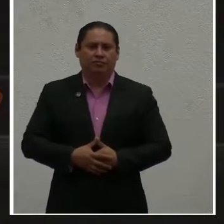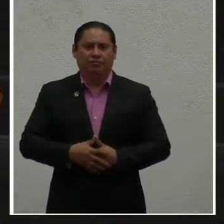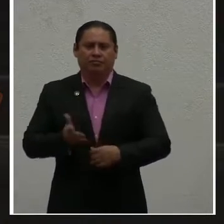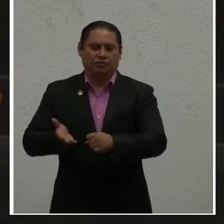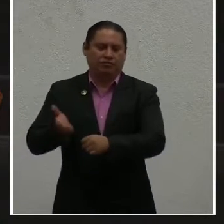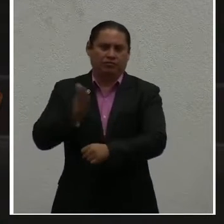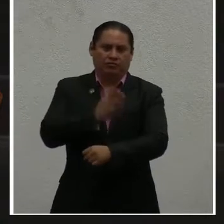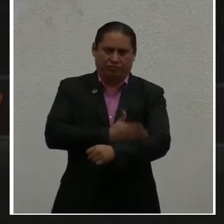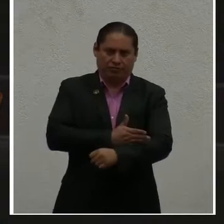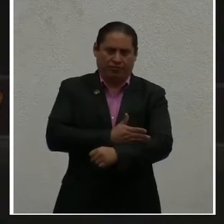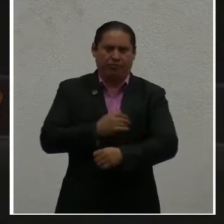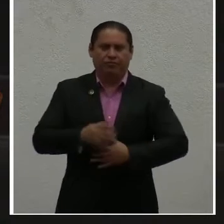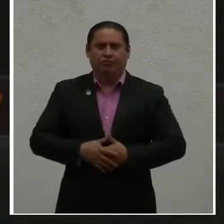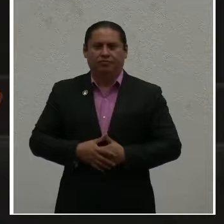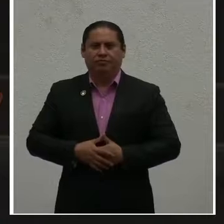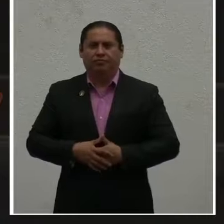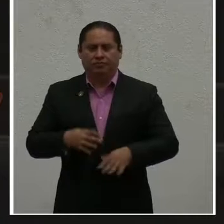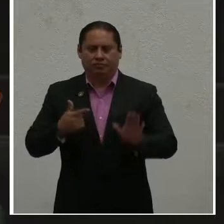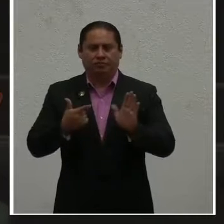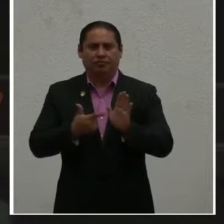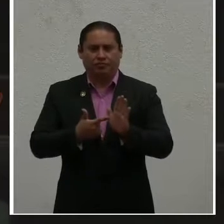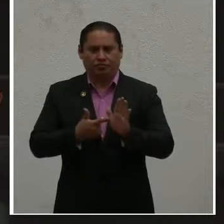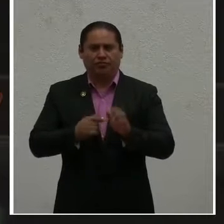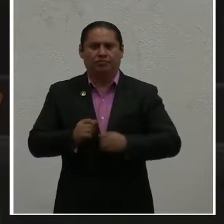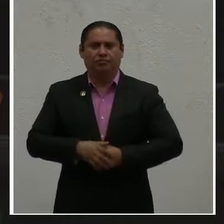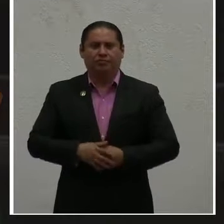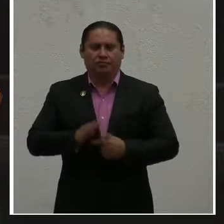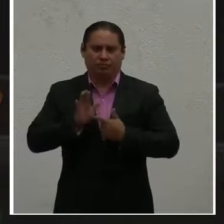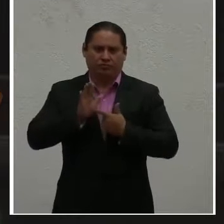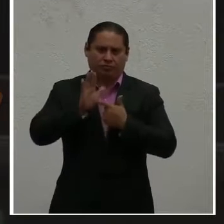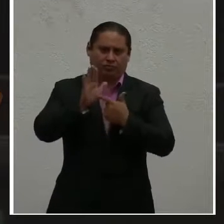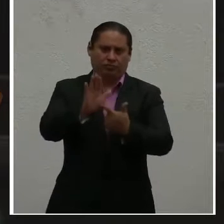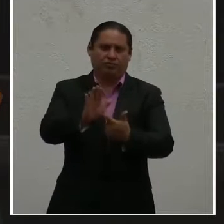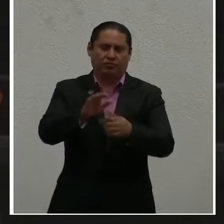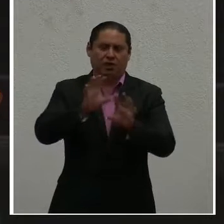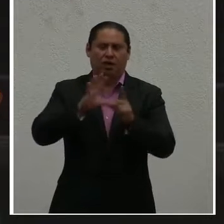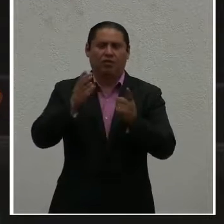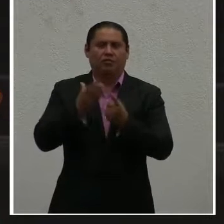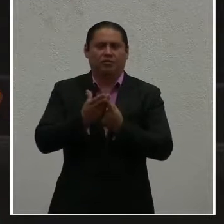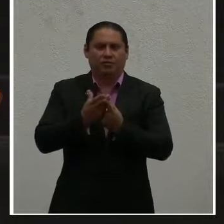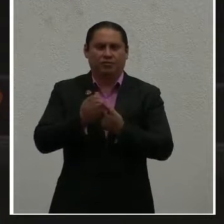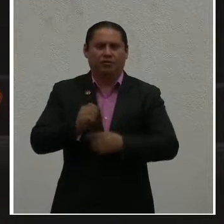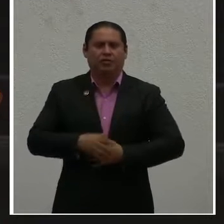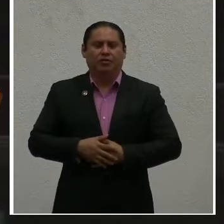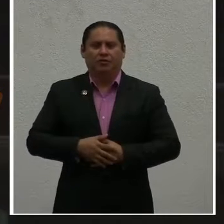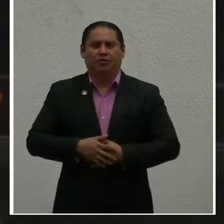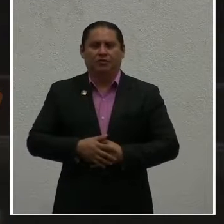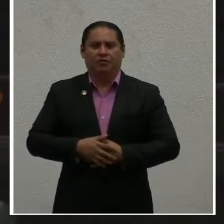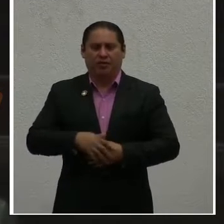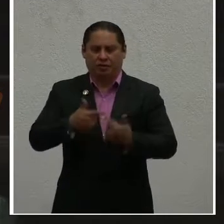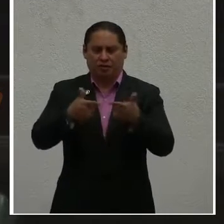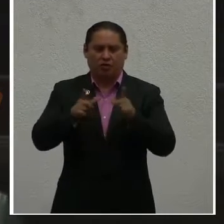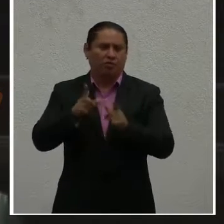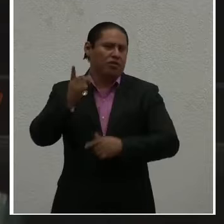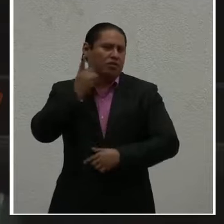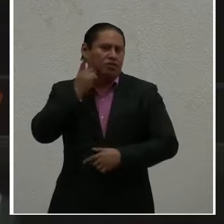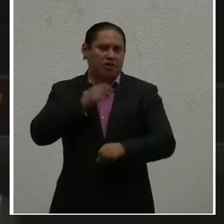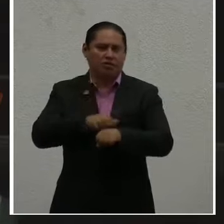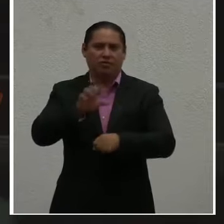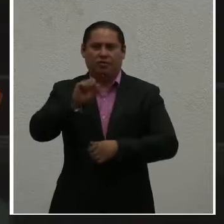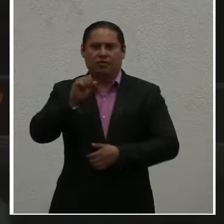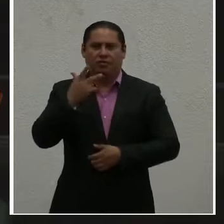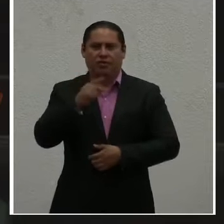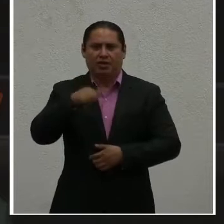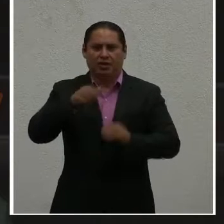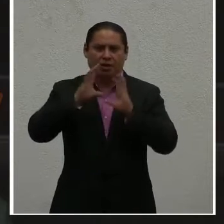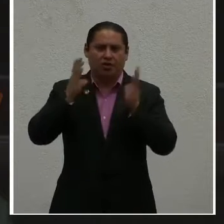anteriores consideraciones y fundamentos expuestos, la Comisión Permanente de la 68ª Legislatura del Congreso del